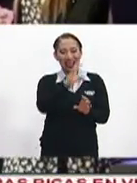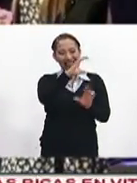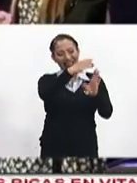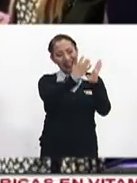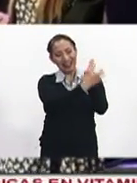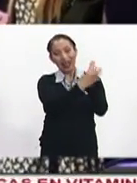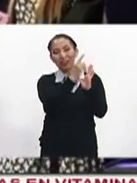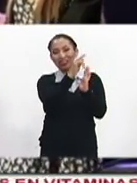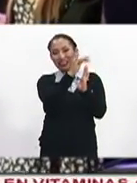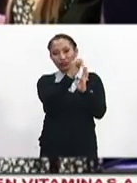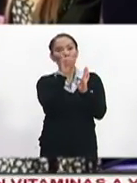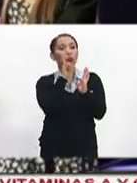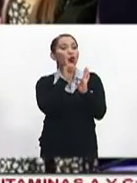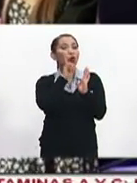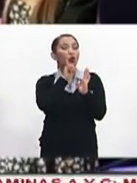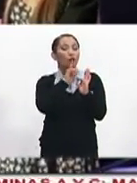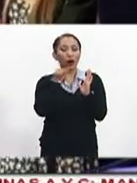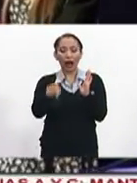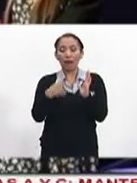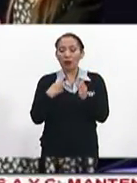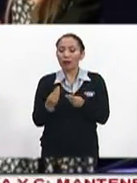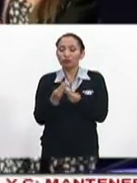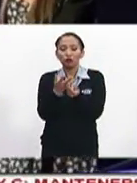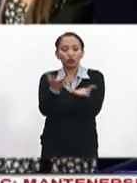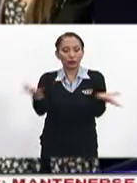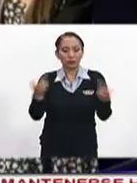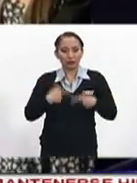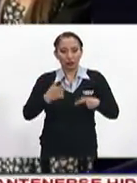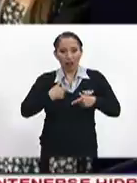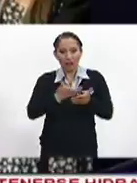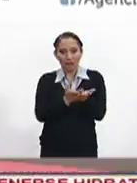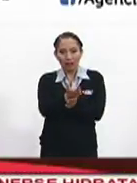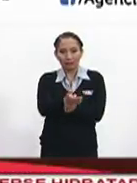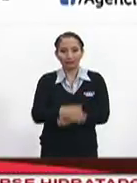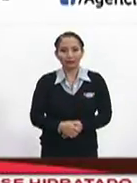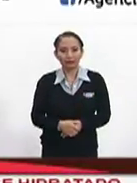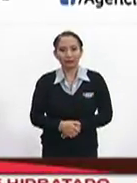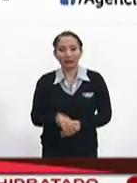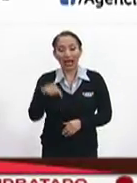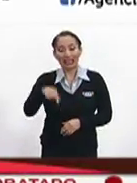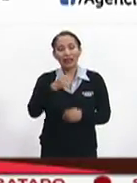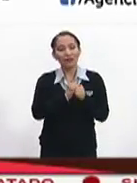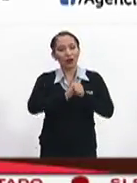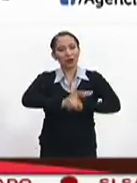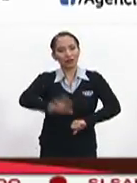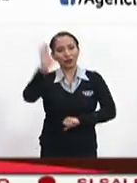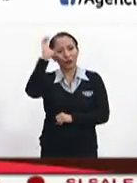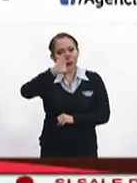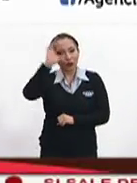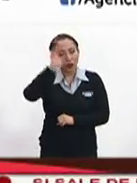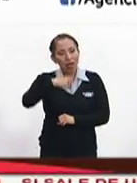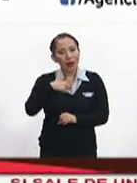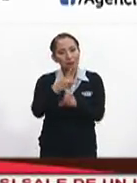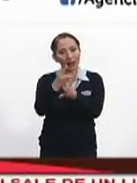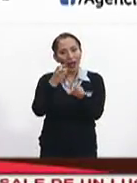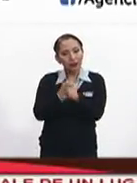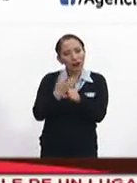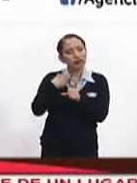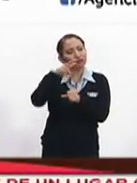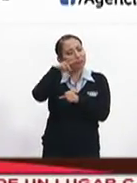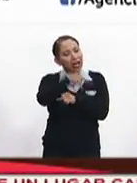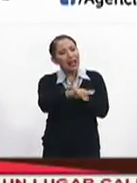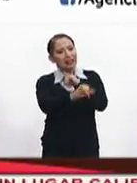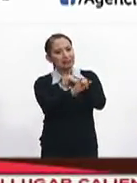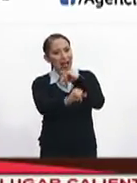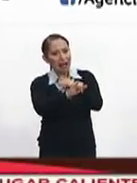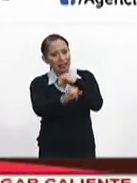cantante, mexicana por convicción, dejó para sus fieles admiradores. Hasta aquí la información cultural. Yo los invito a seguirnos en